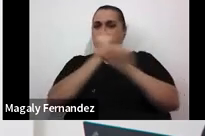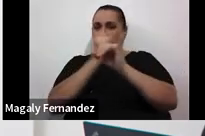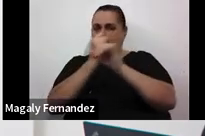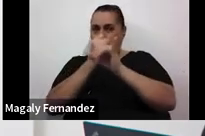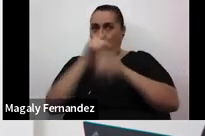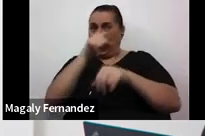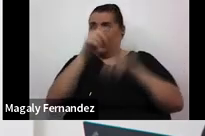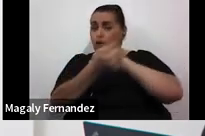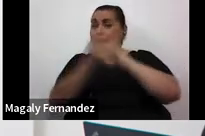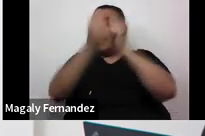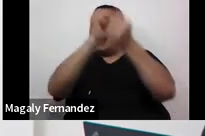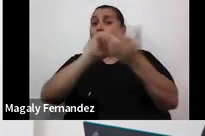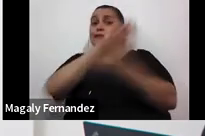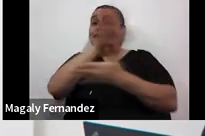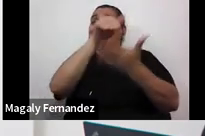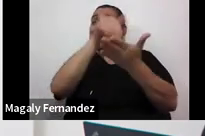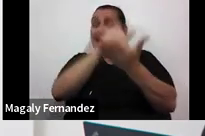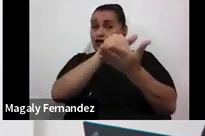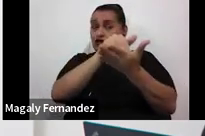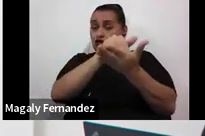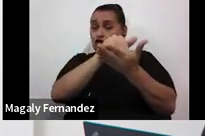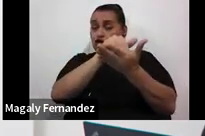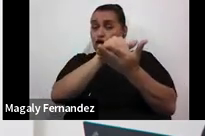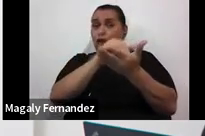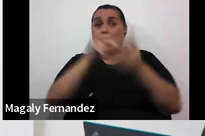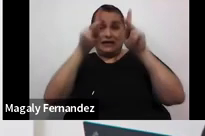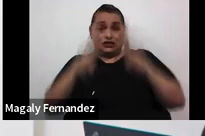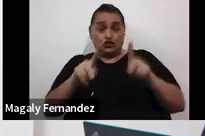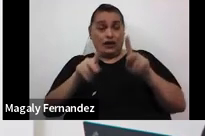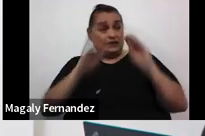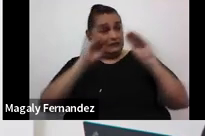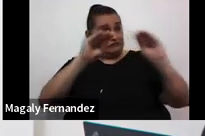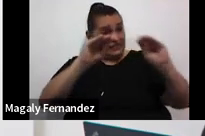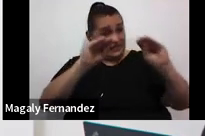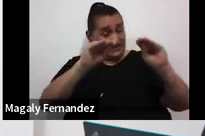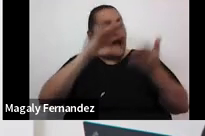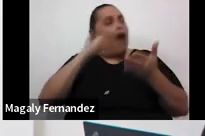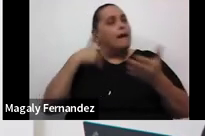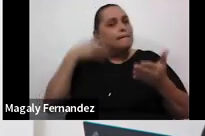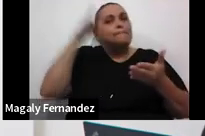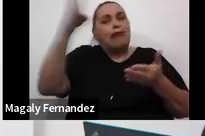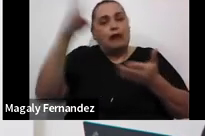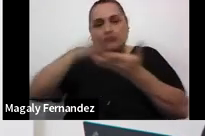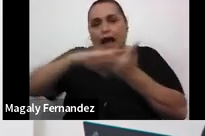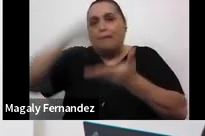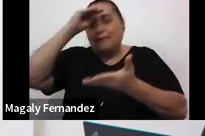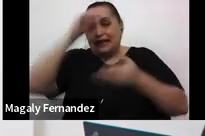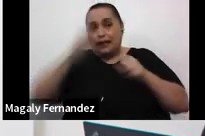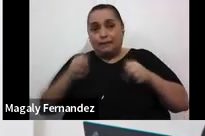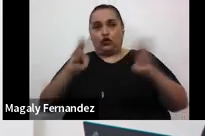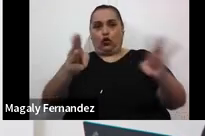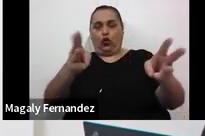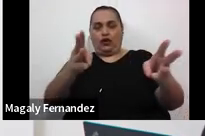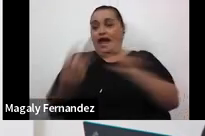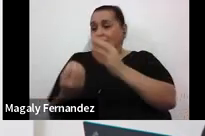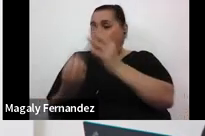se conviertan más bien en un centro en donde vayamos quienes damos educación a aprender metodologías creación de